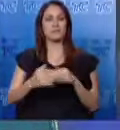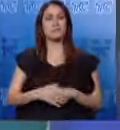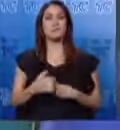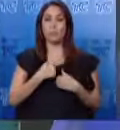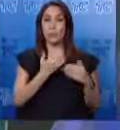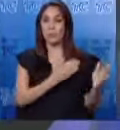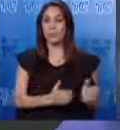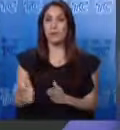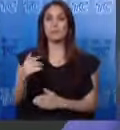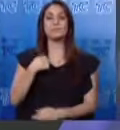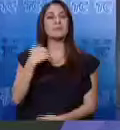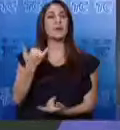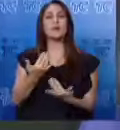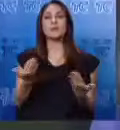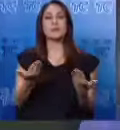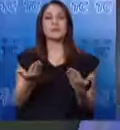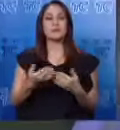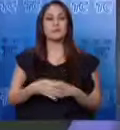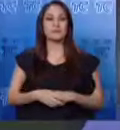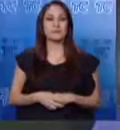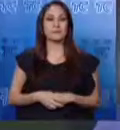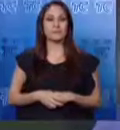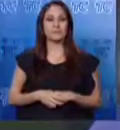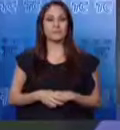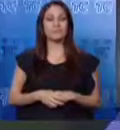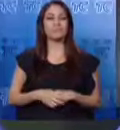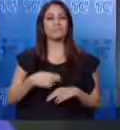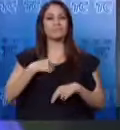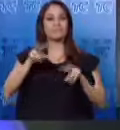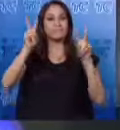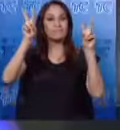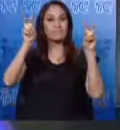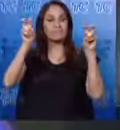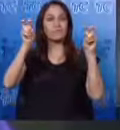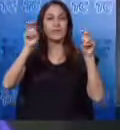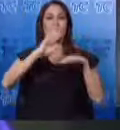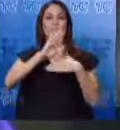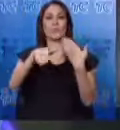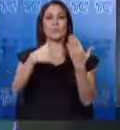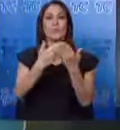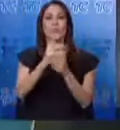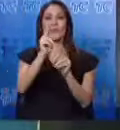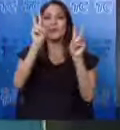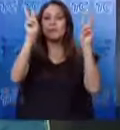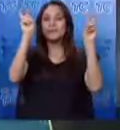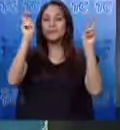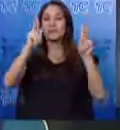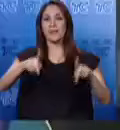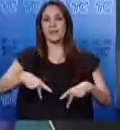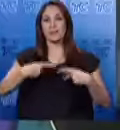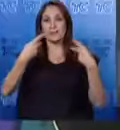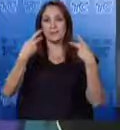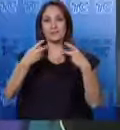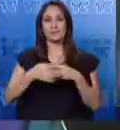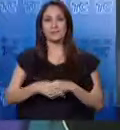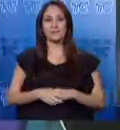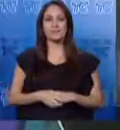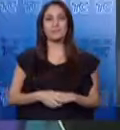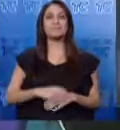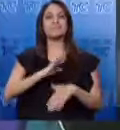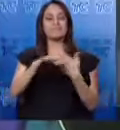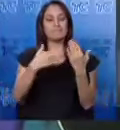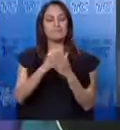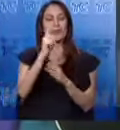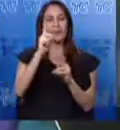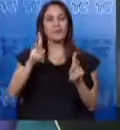un plan al que hemos denominado toda una vida, toda